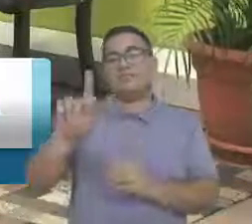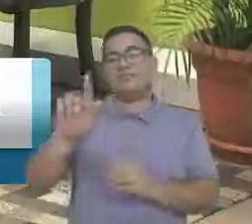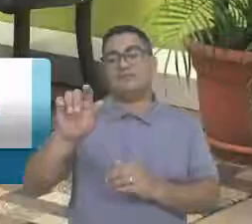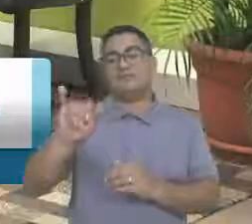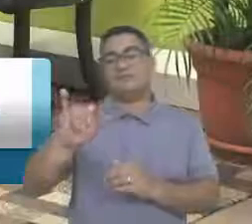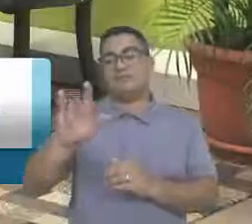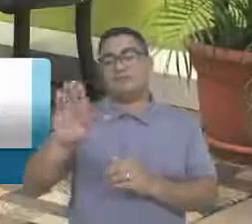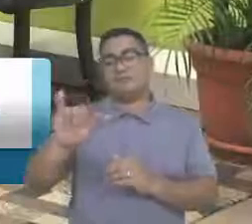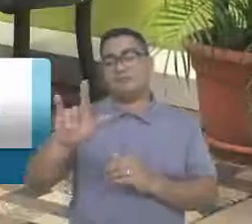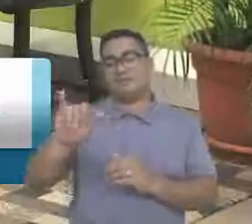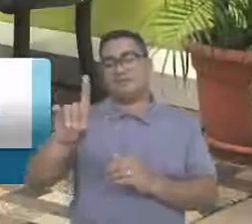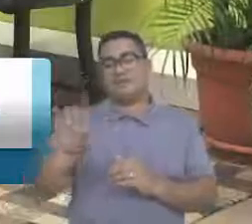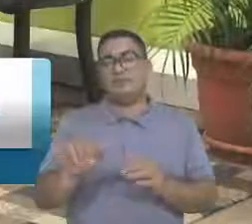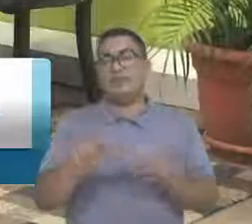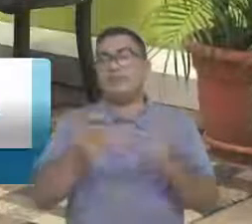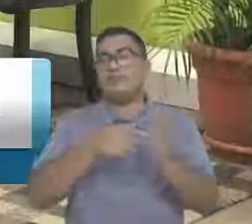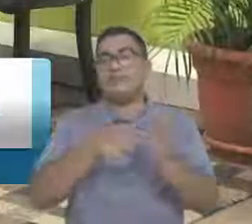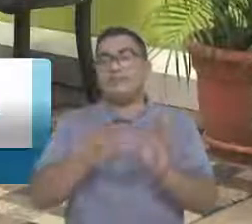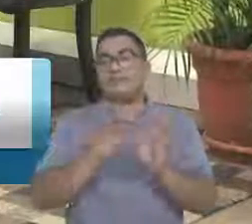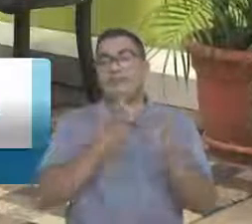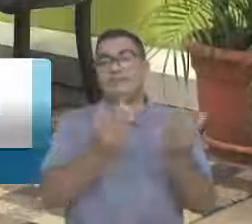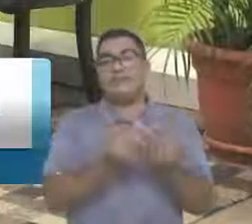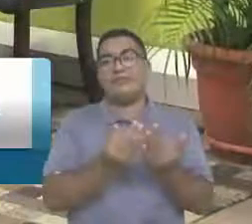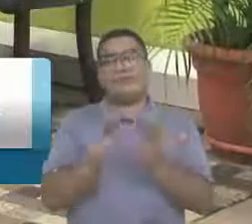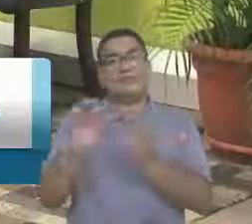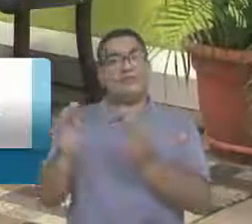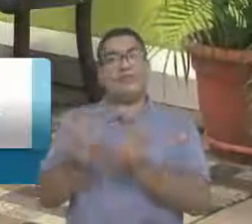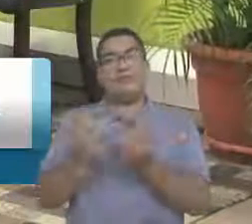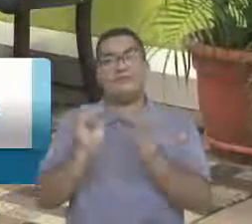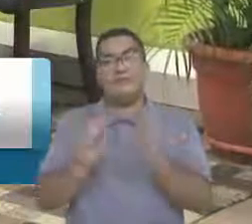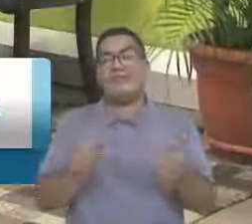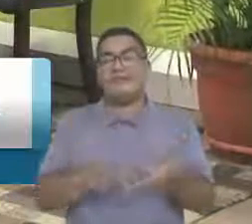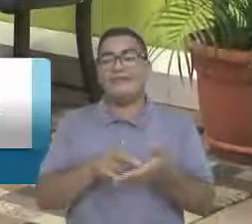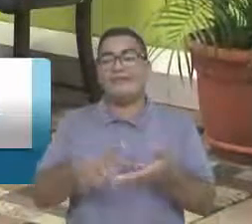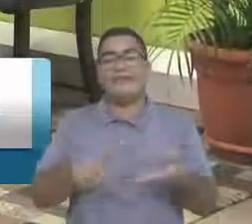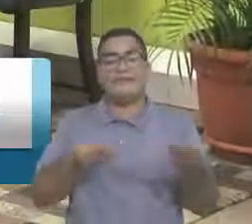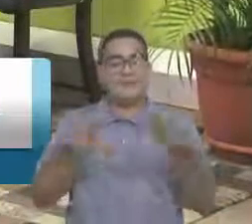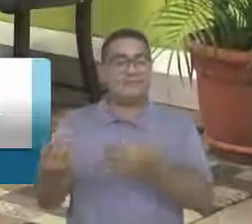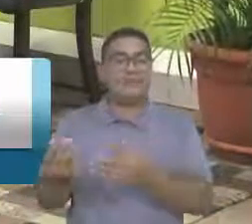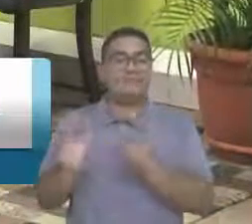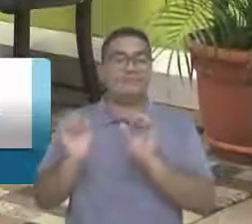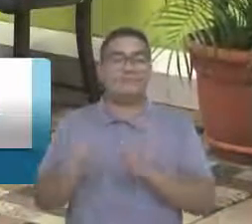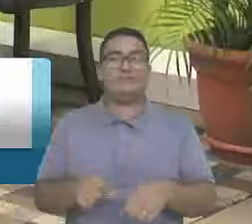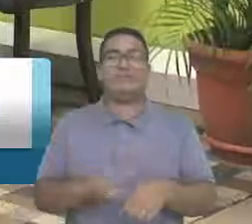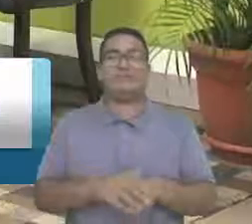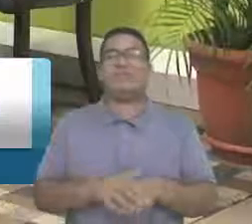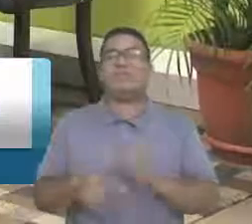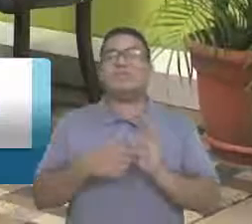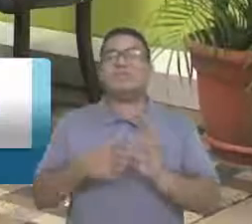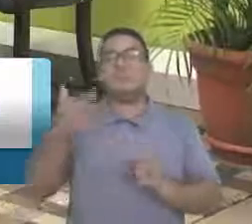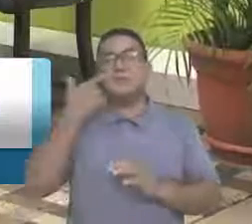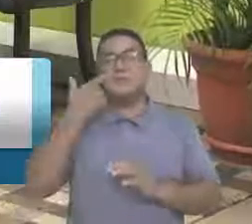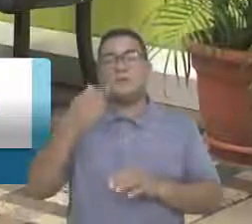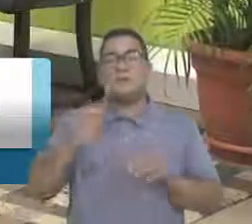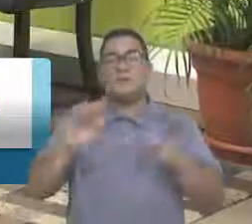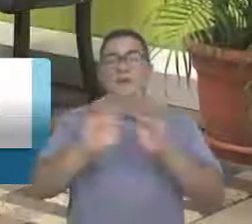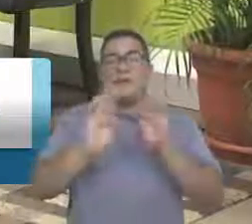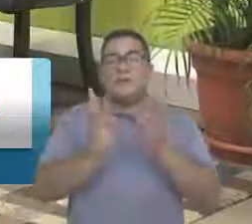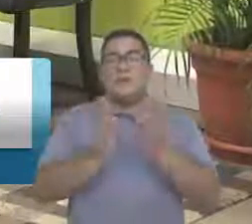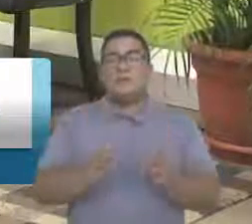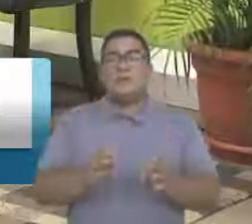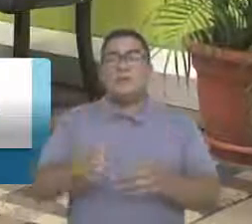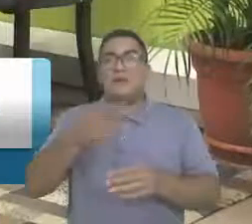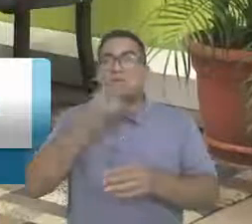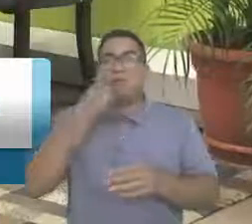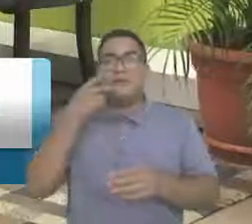precisamente, aunque sean familiares, así no es. Necesariamente no son compatibles. Así es. Yo conocí un caso de una muchacha que el